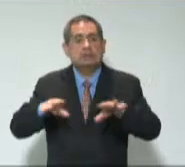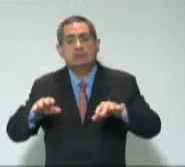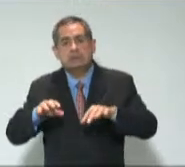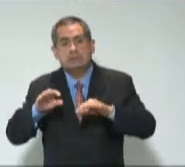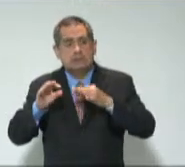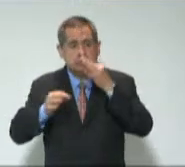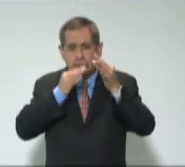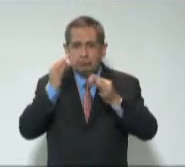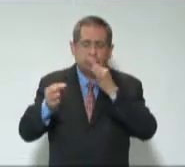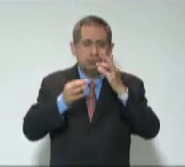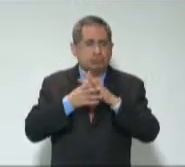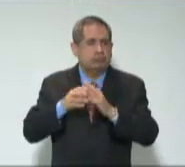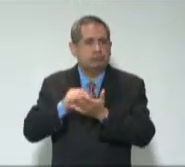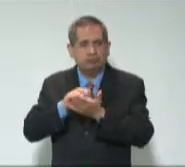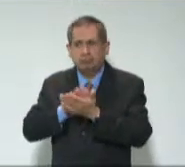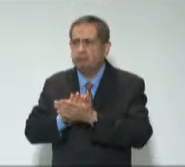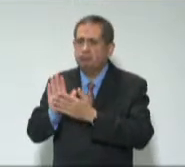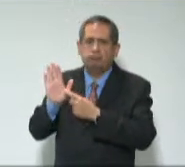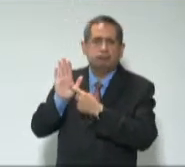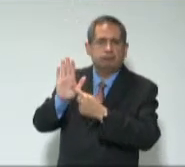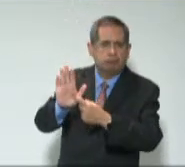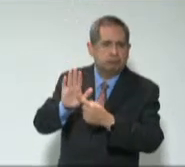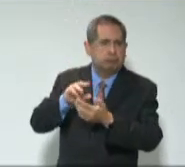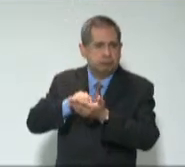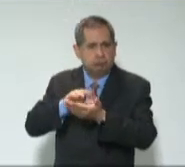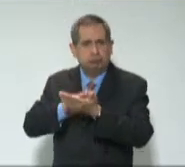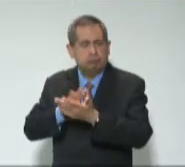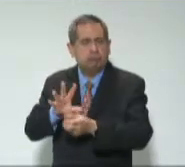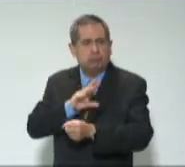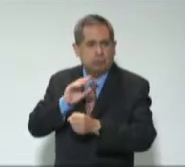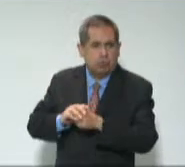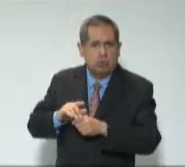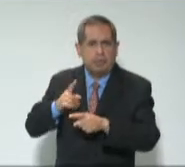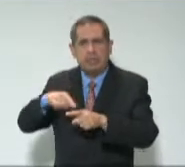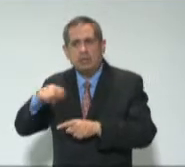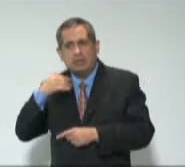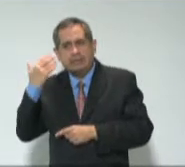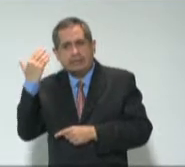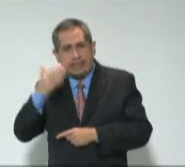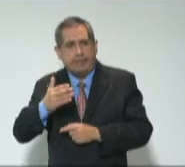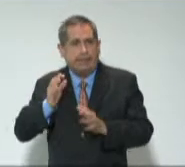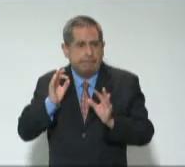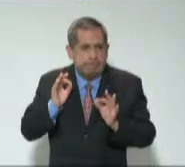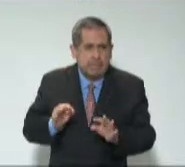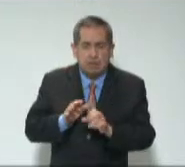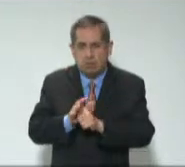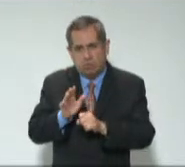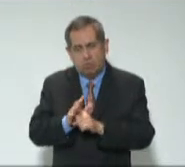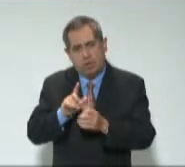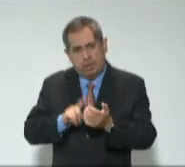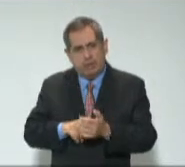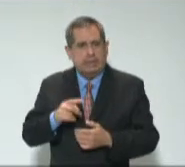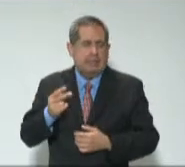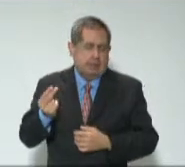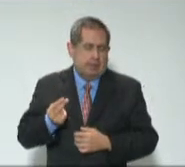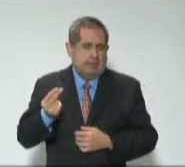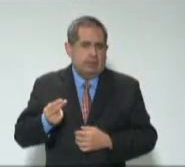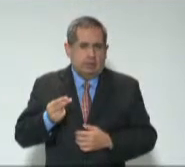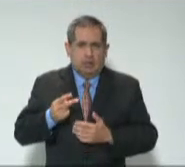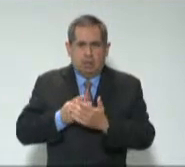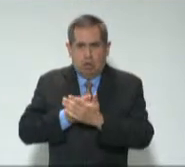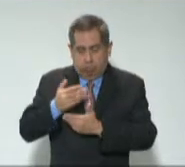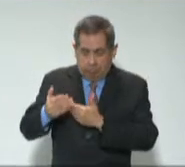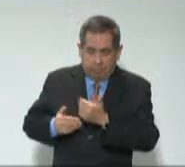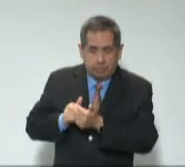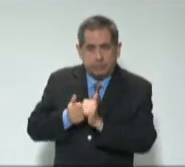información con datos eh con con con el saber qué es lo que realmente constituye el